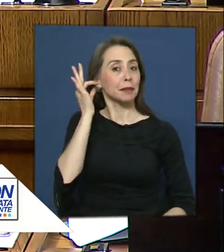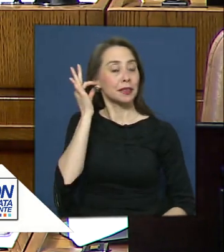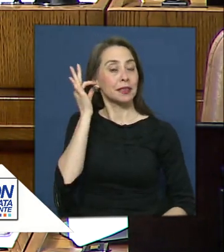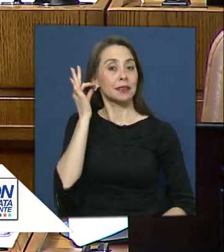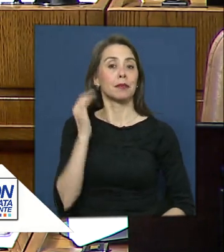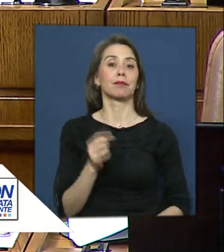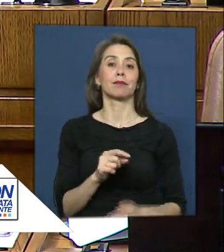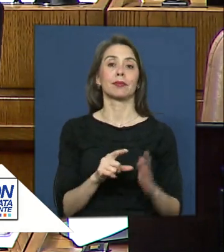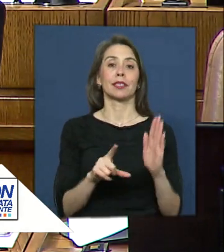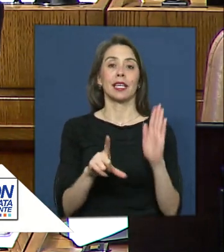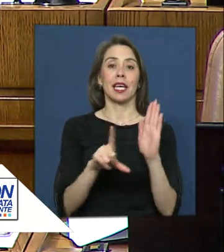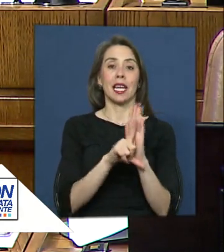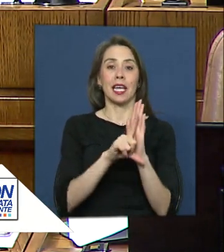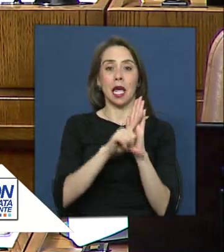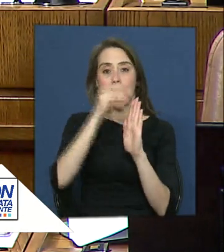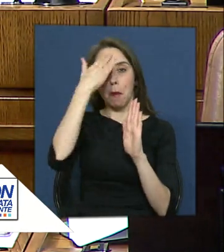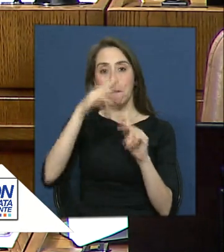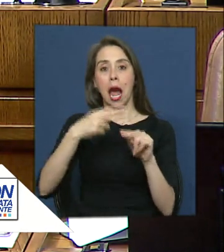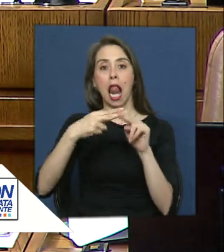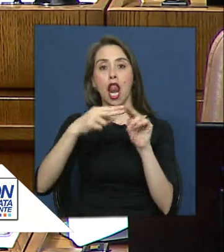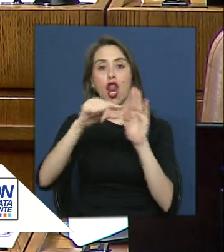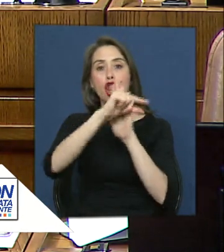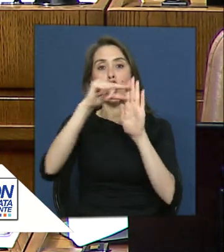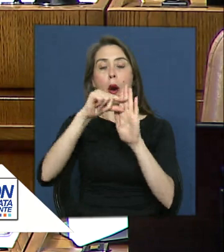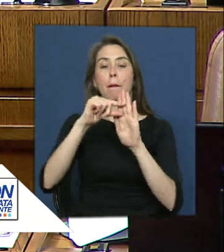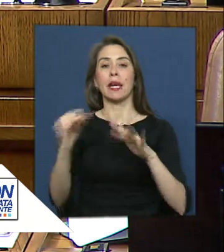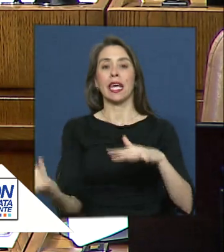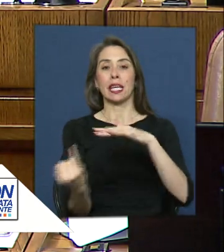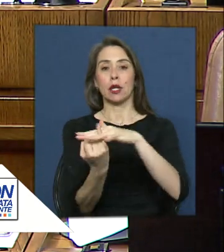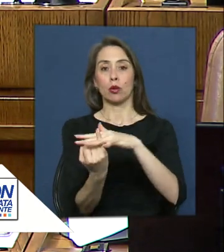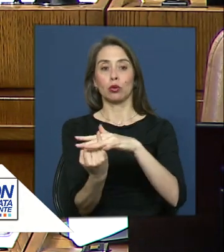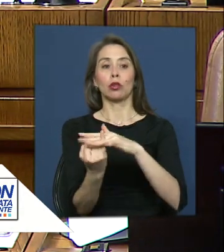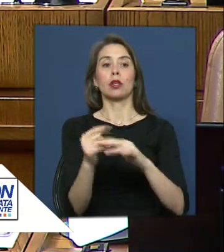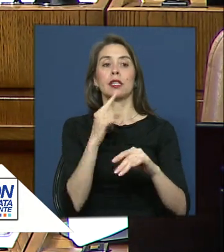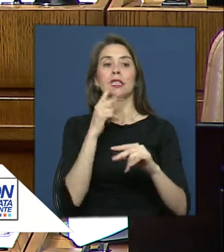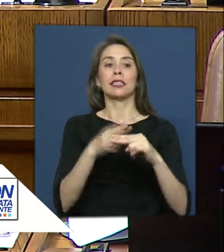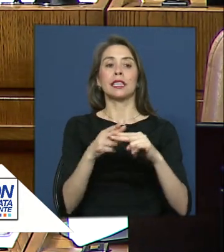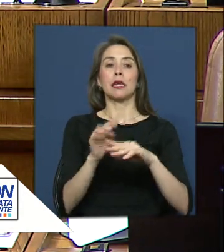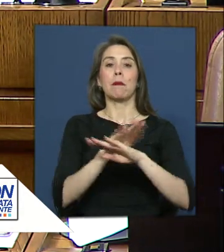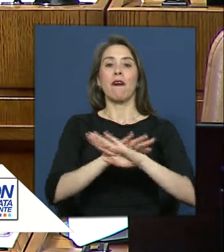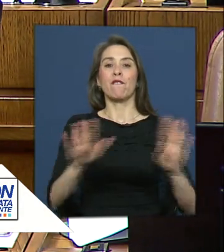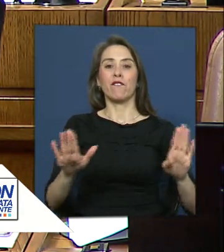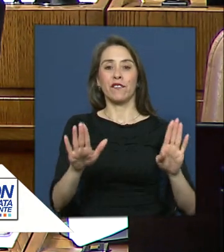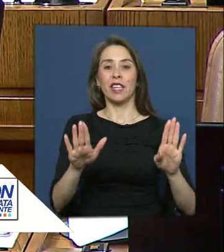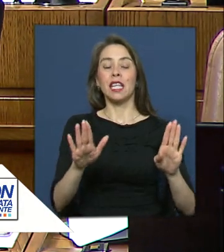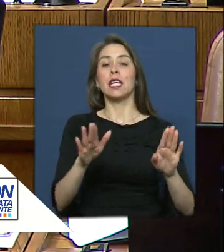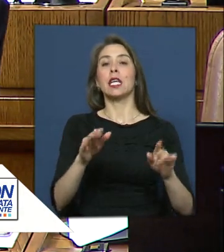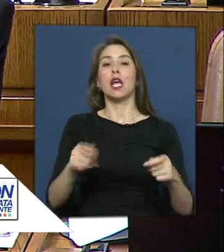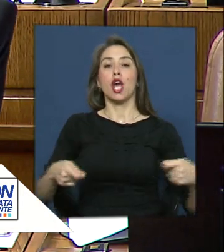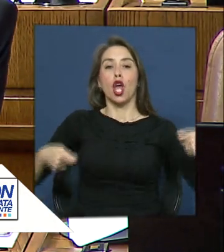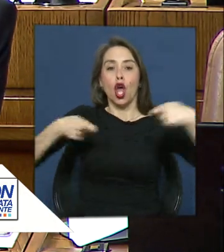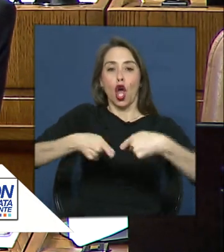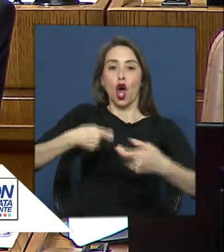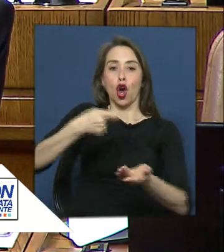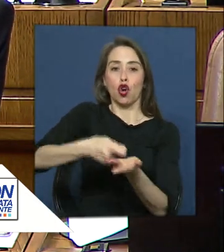La ley mal llamada de inclusión, porque se llama de fin al copago, lucro y selección, solo que le cambiaron el nombre en los últimos